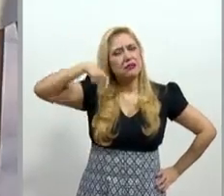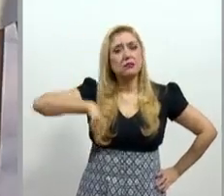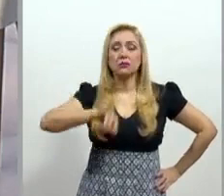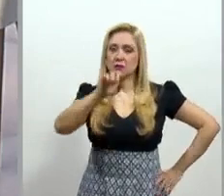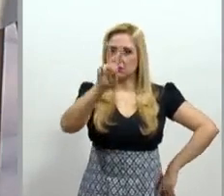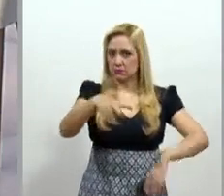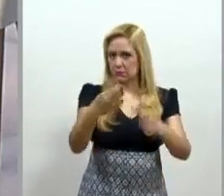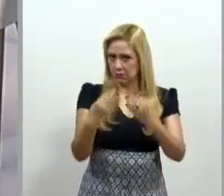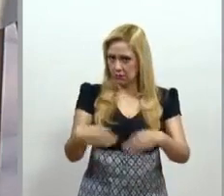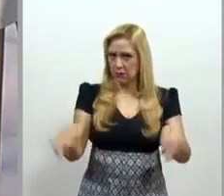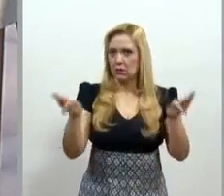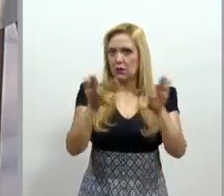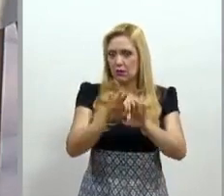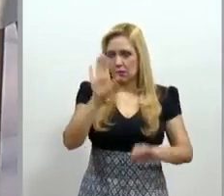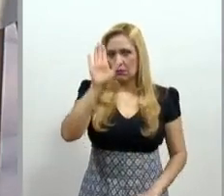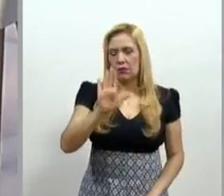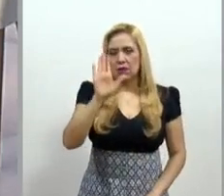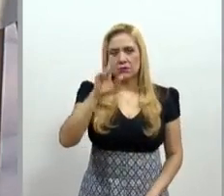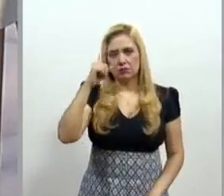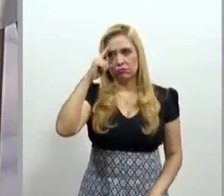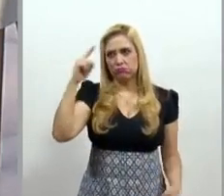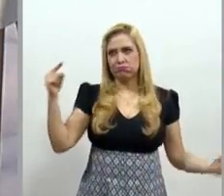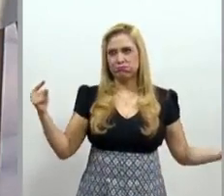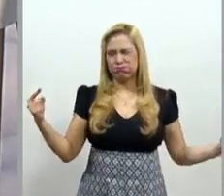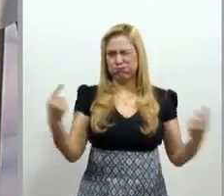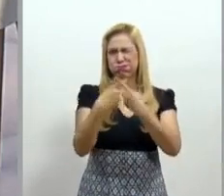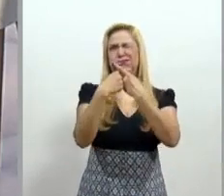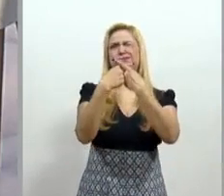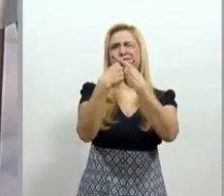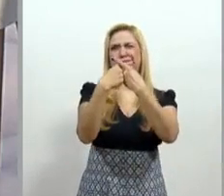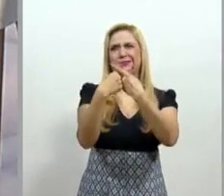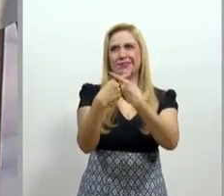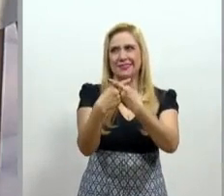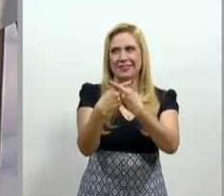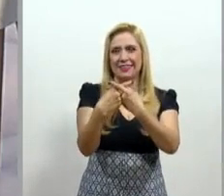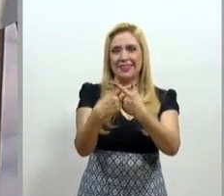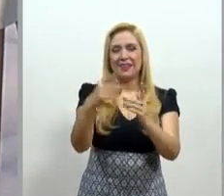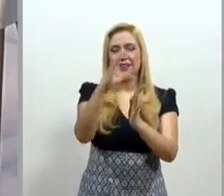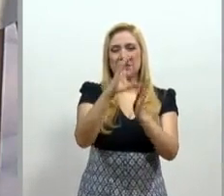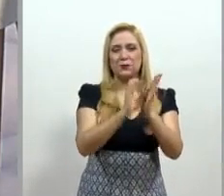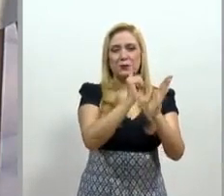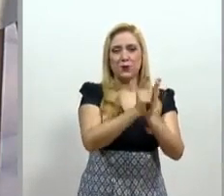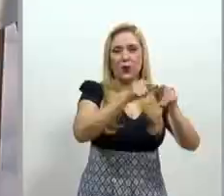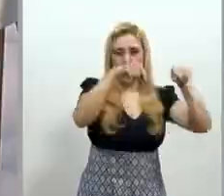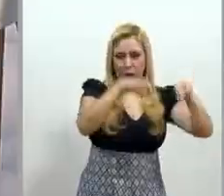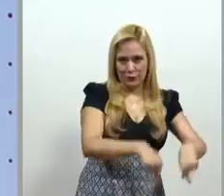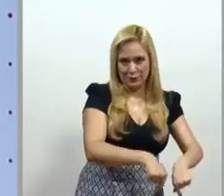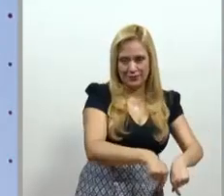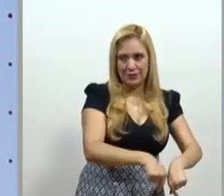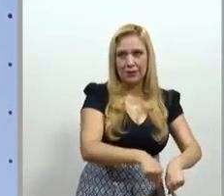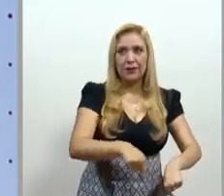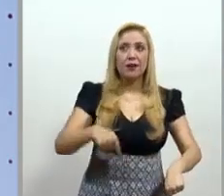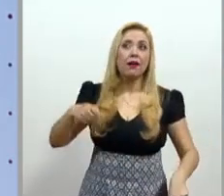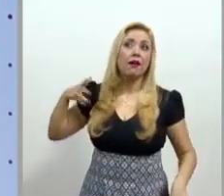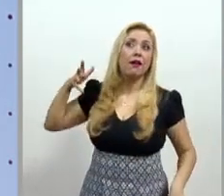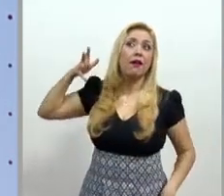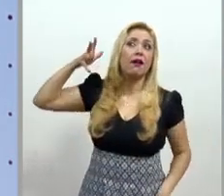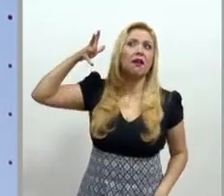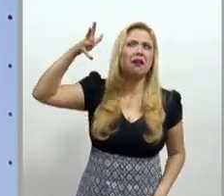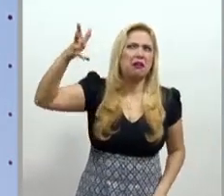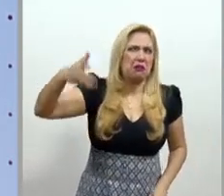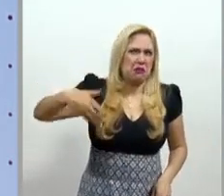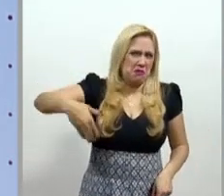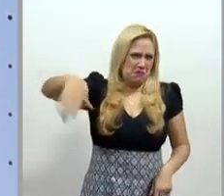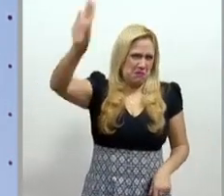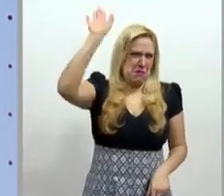porque pareciera que nos hace cortocircuito pensar que una constitución del presente tendría que estarse